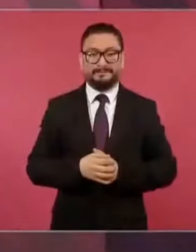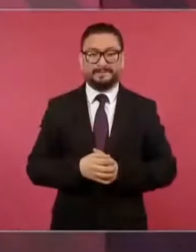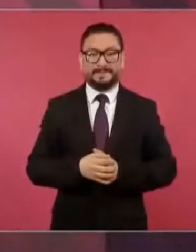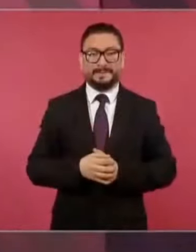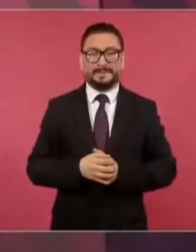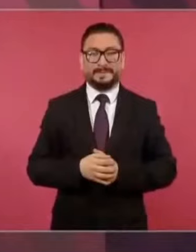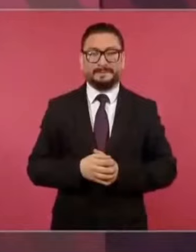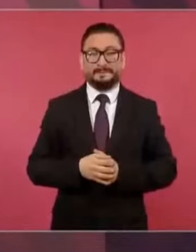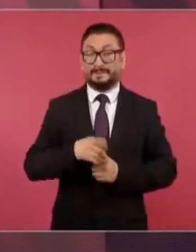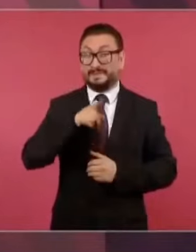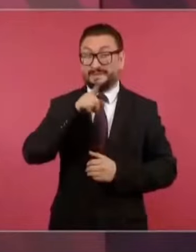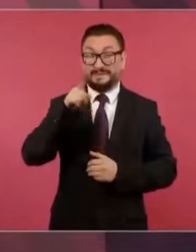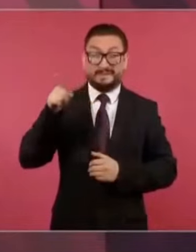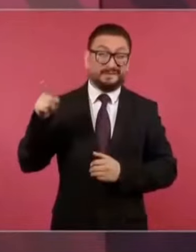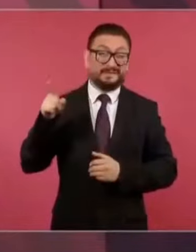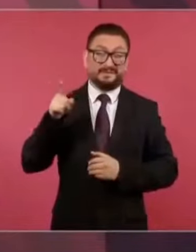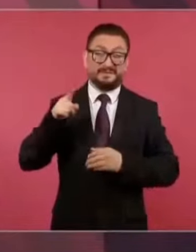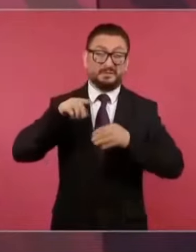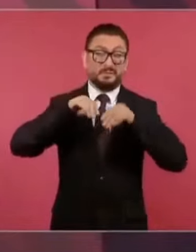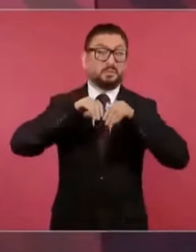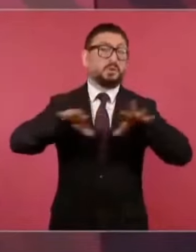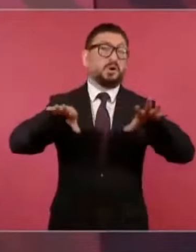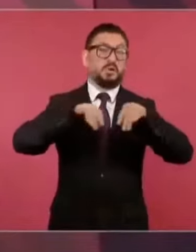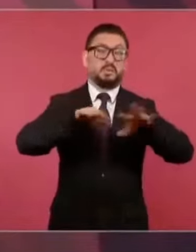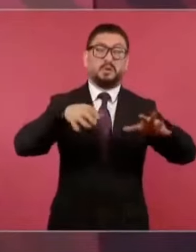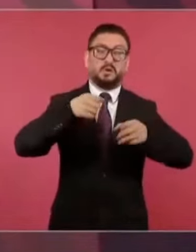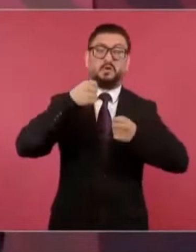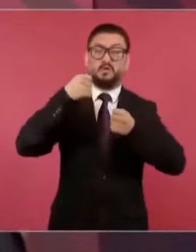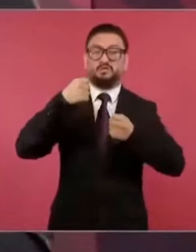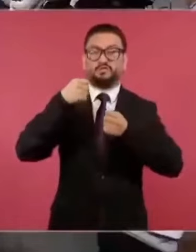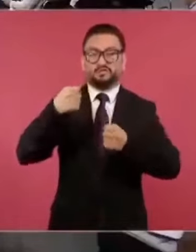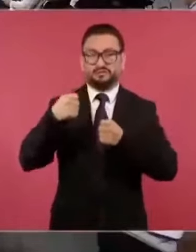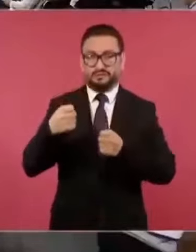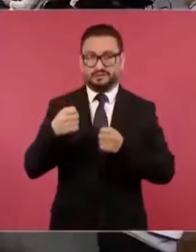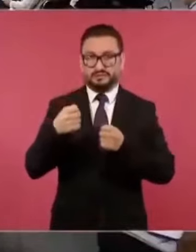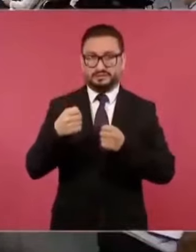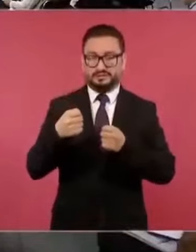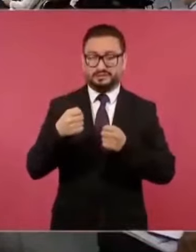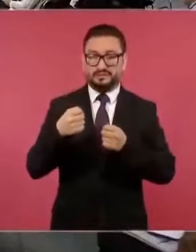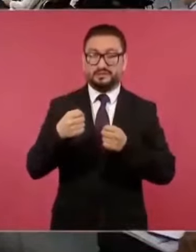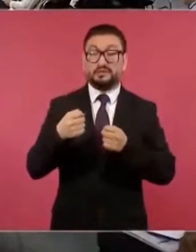tenía un activismo abierto, incluso más que ahora.